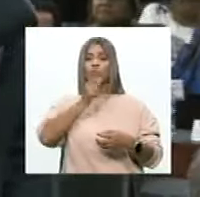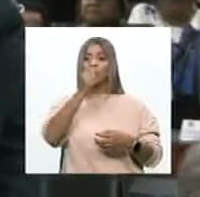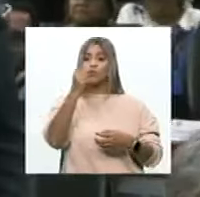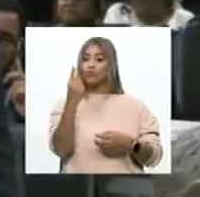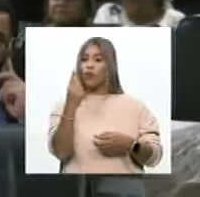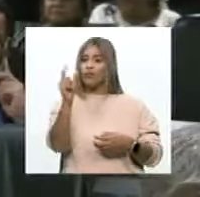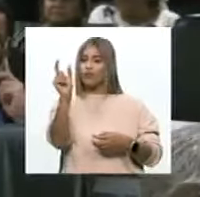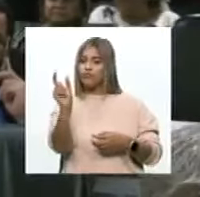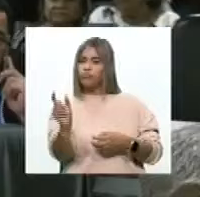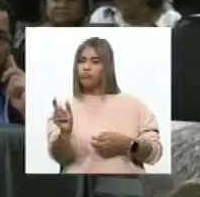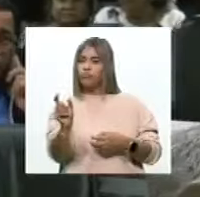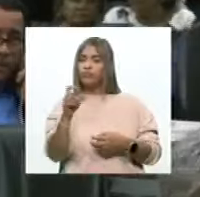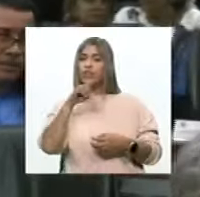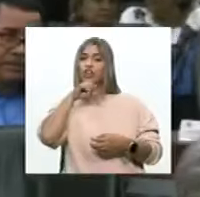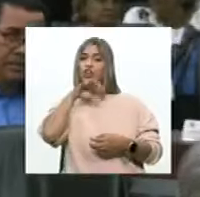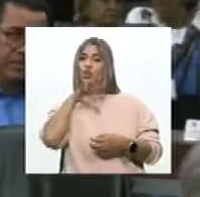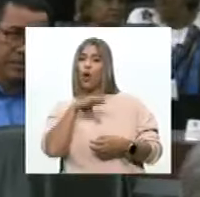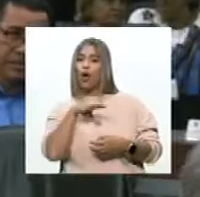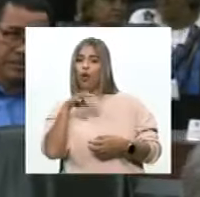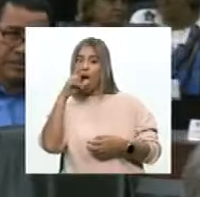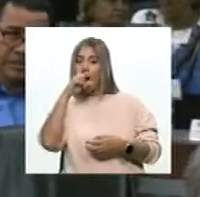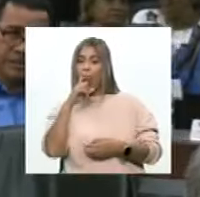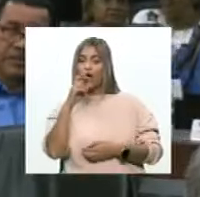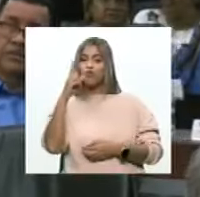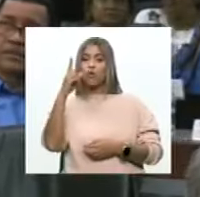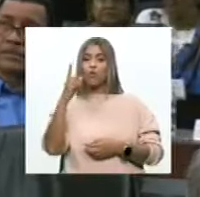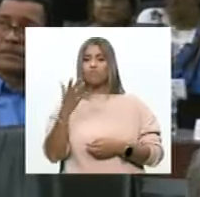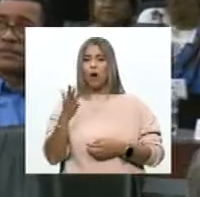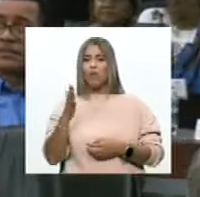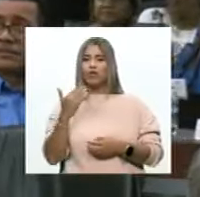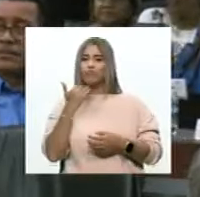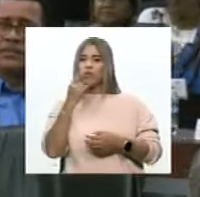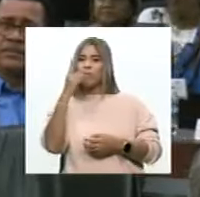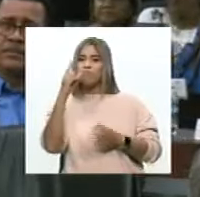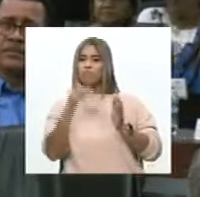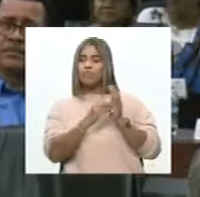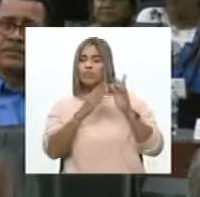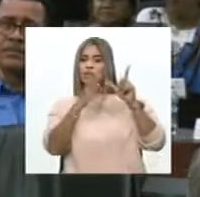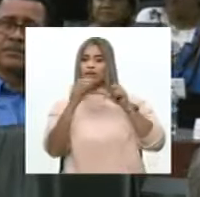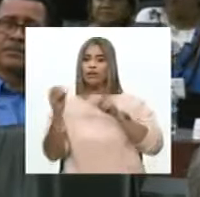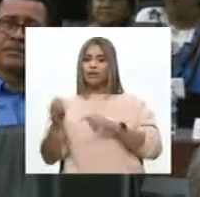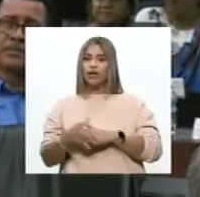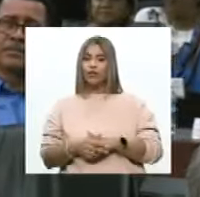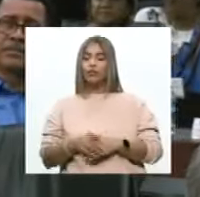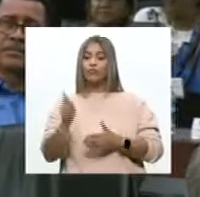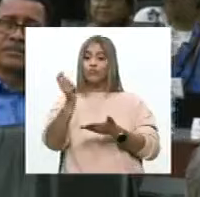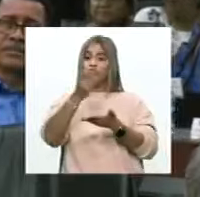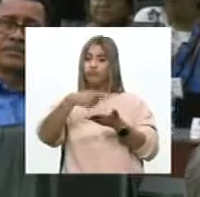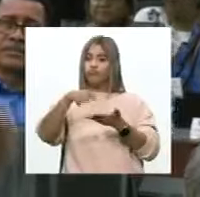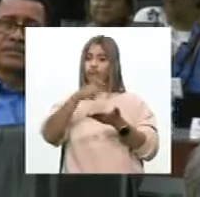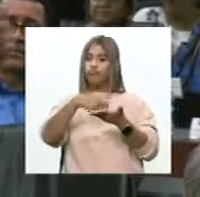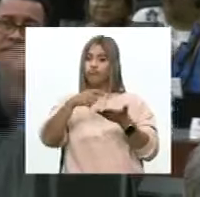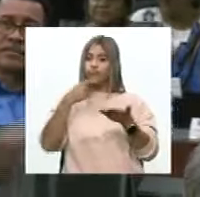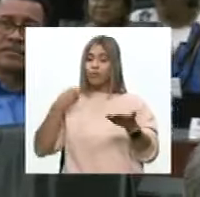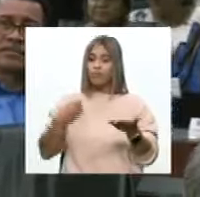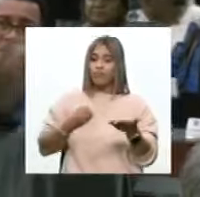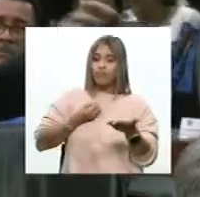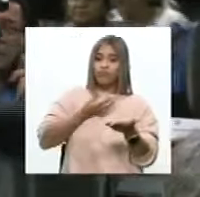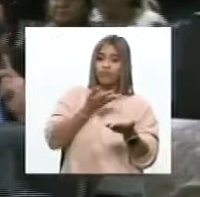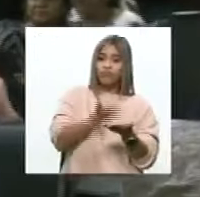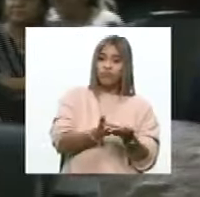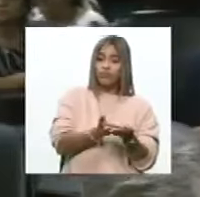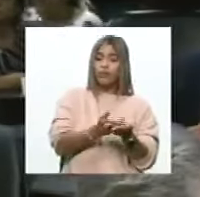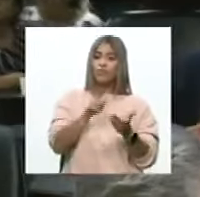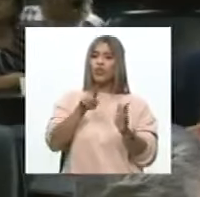Baños, historiador que en el año o cercano a los 1700, escribe parte de las leyendas que